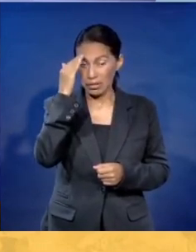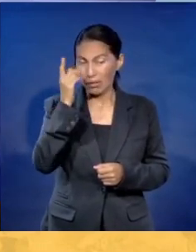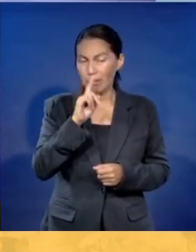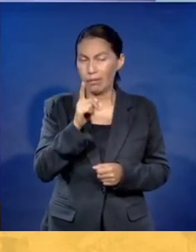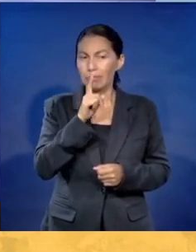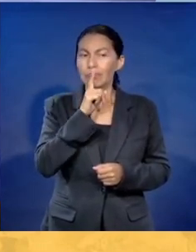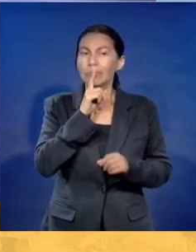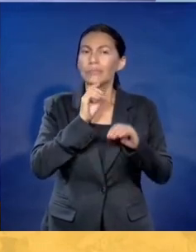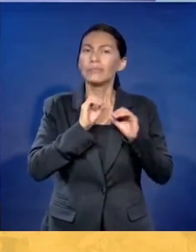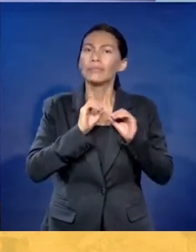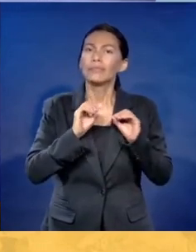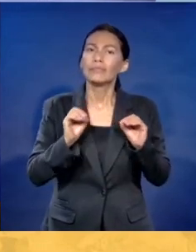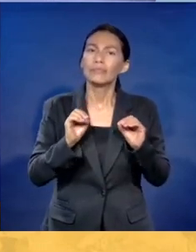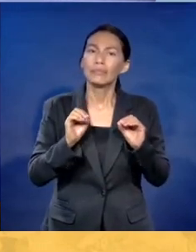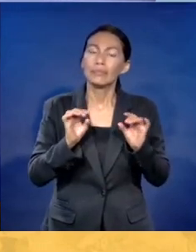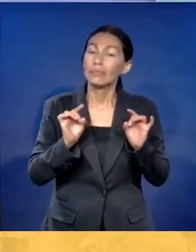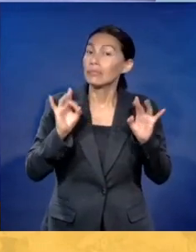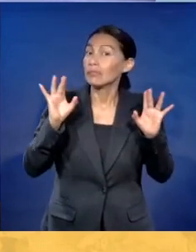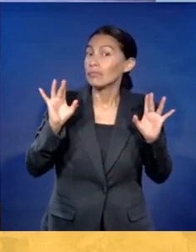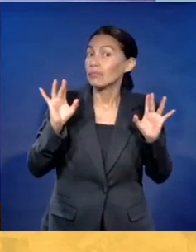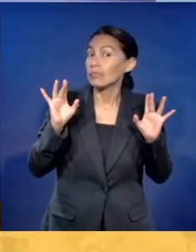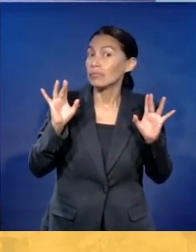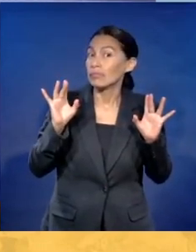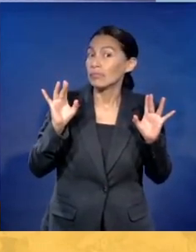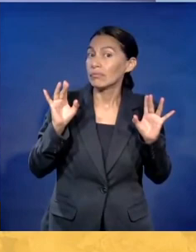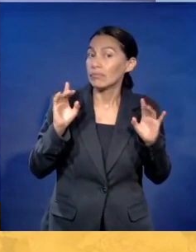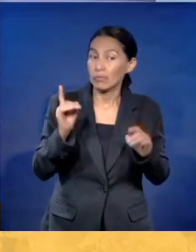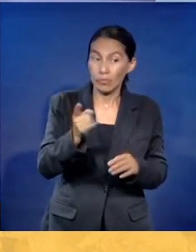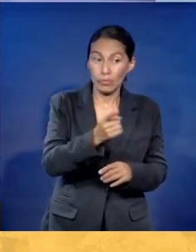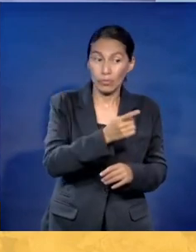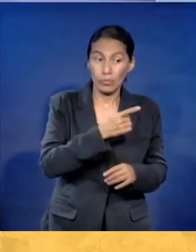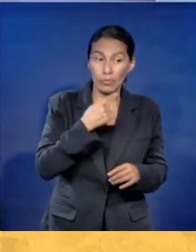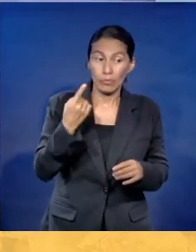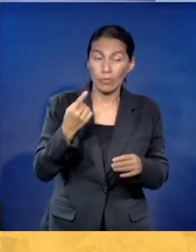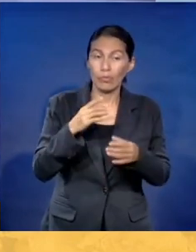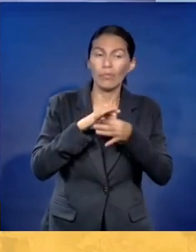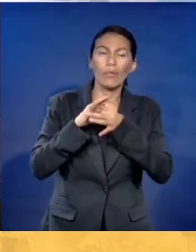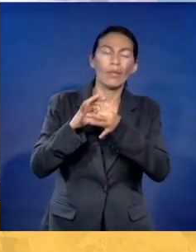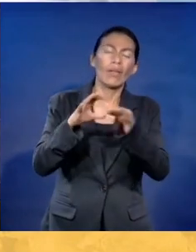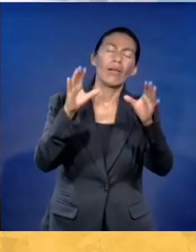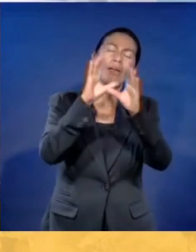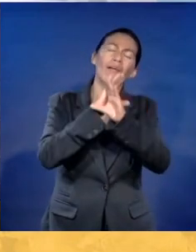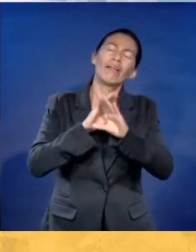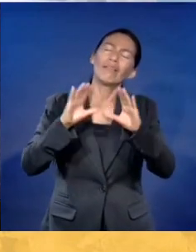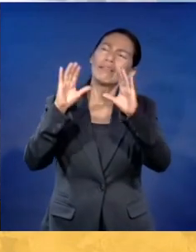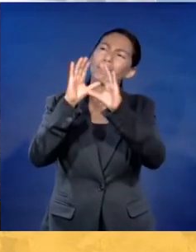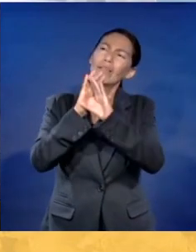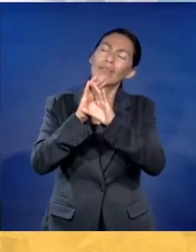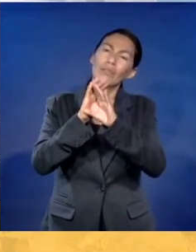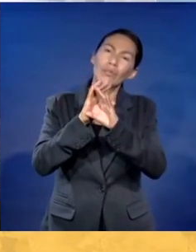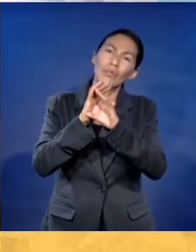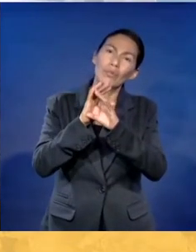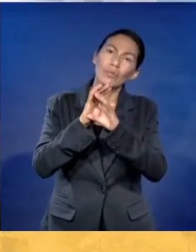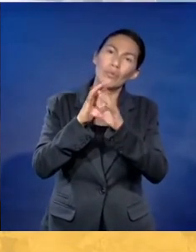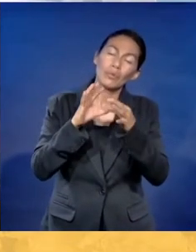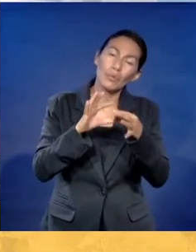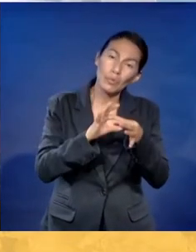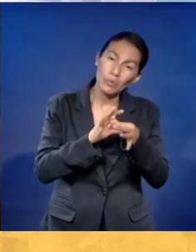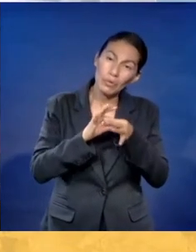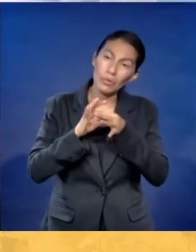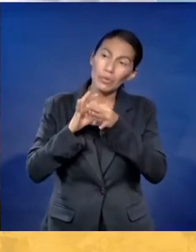y estando ahí un día tan distanciados cantando Unidos y ellos ahí